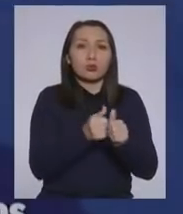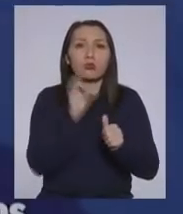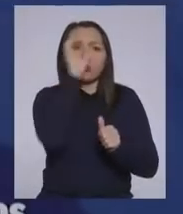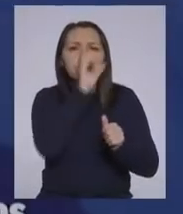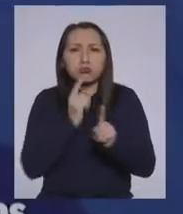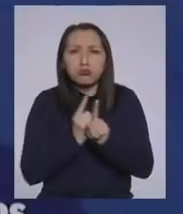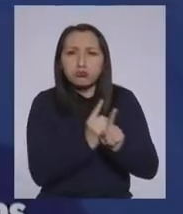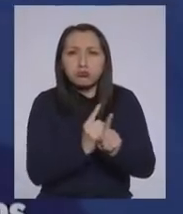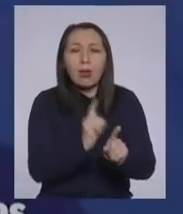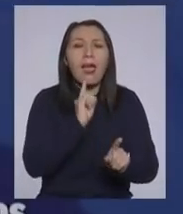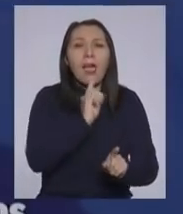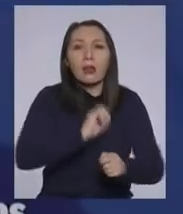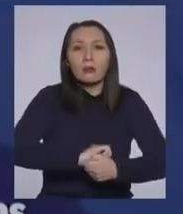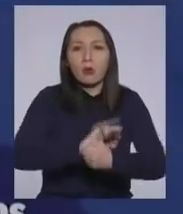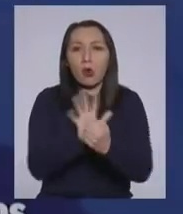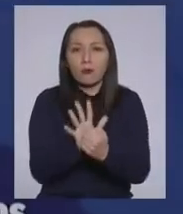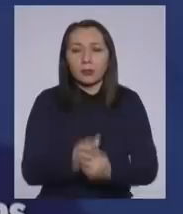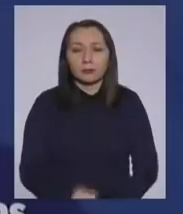seguimiento.